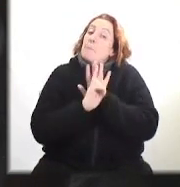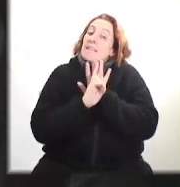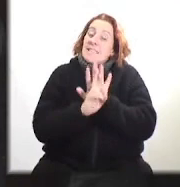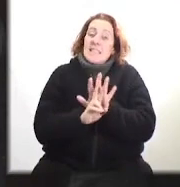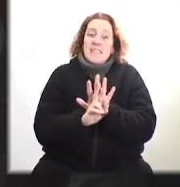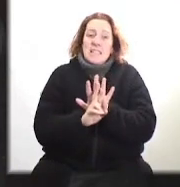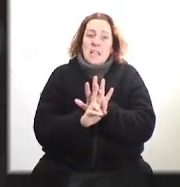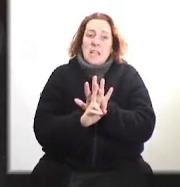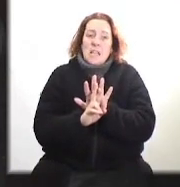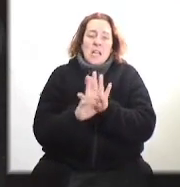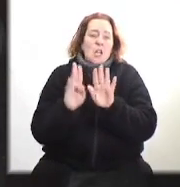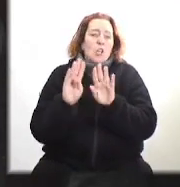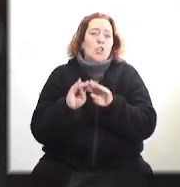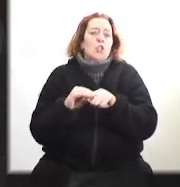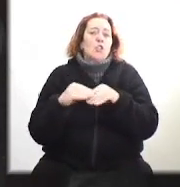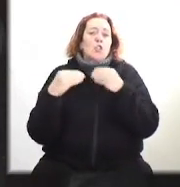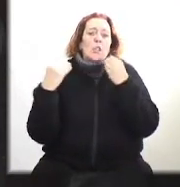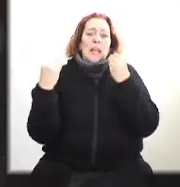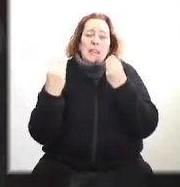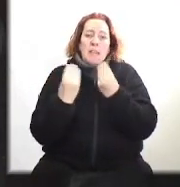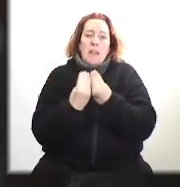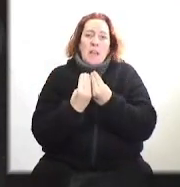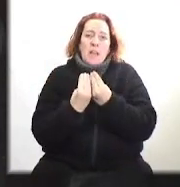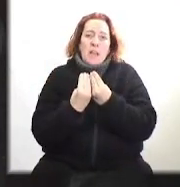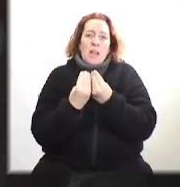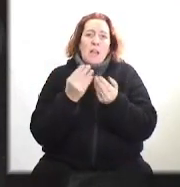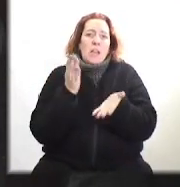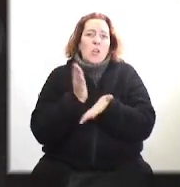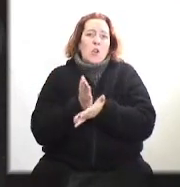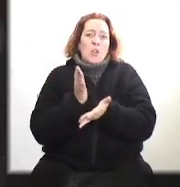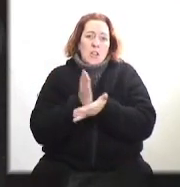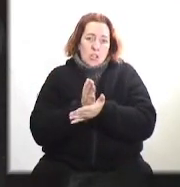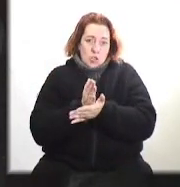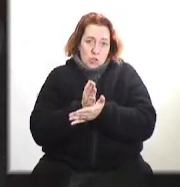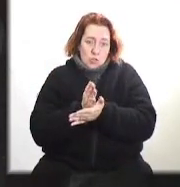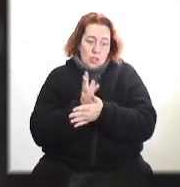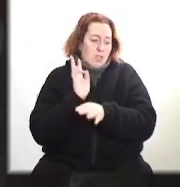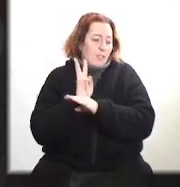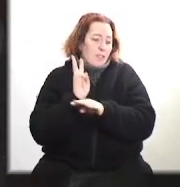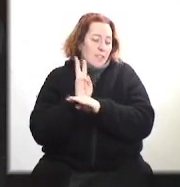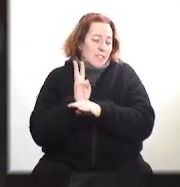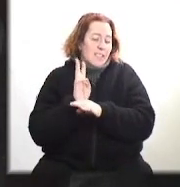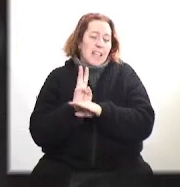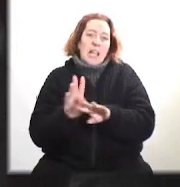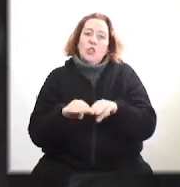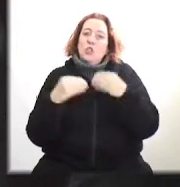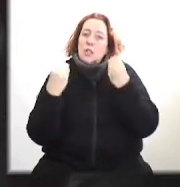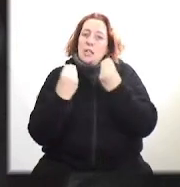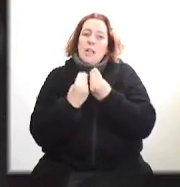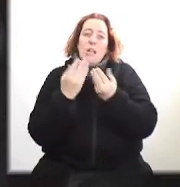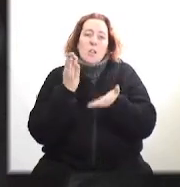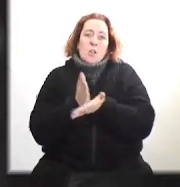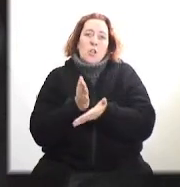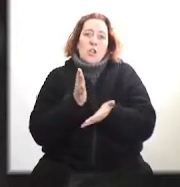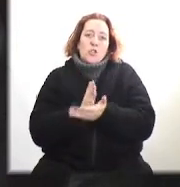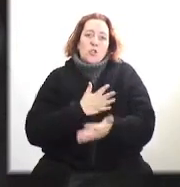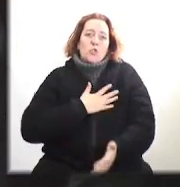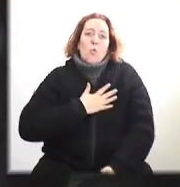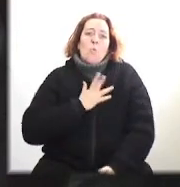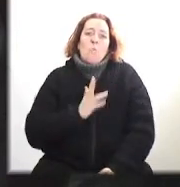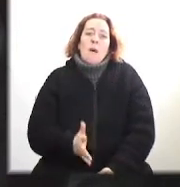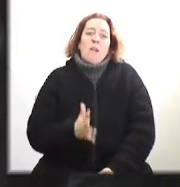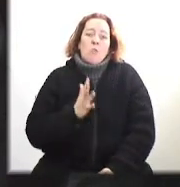representen la totalidad de los derechos, la defensa de la totalidad de los derechos